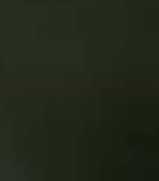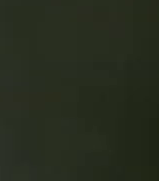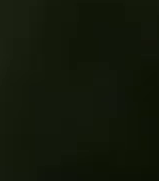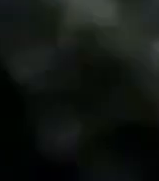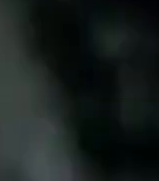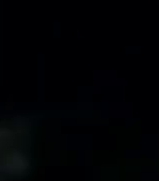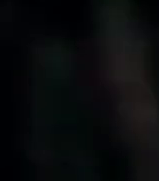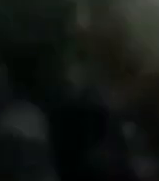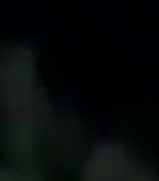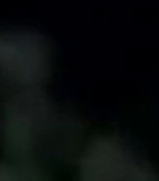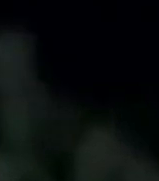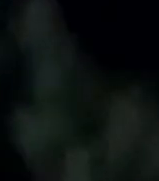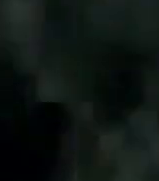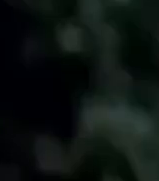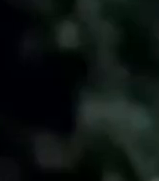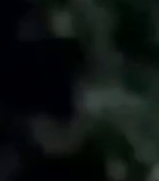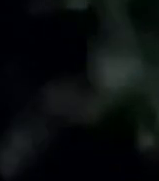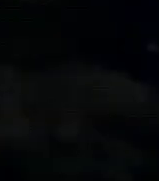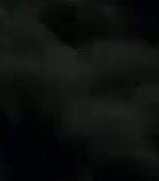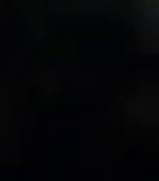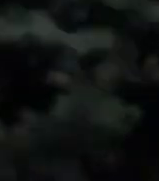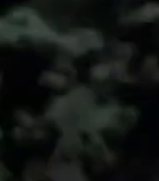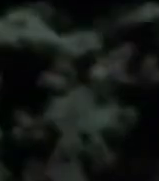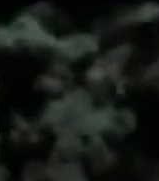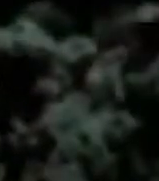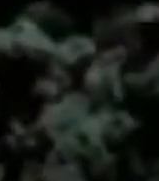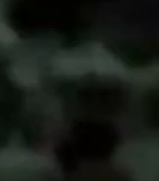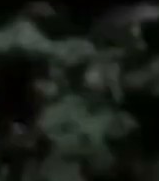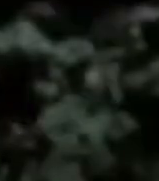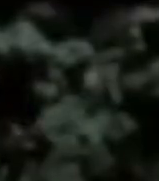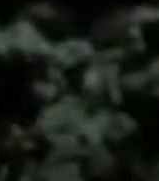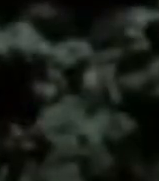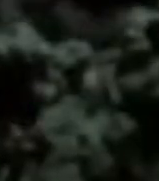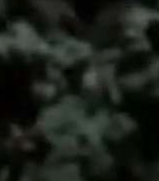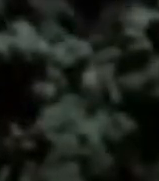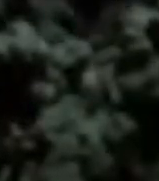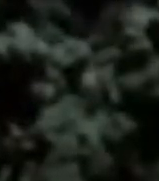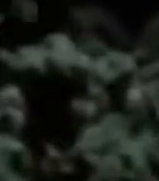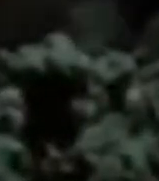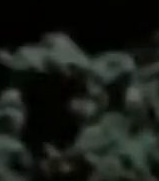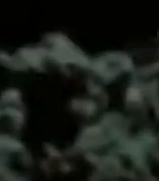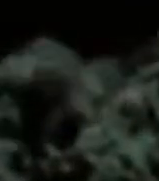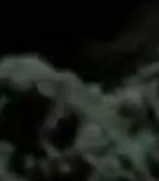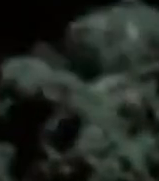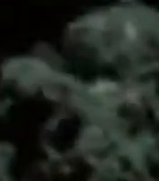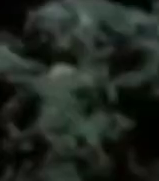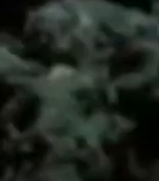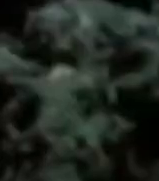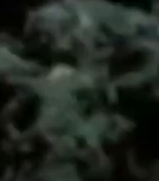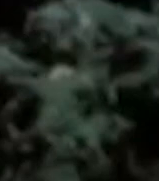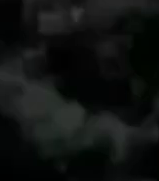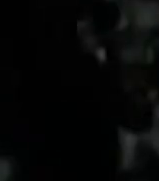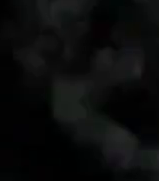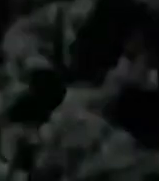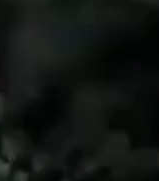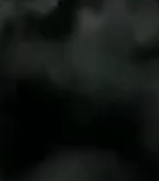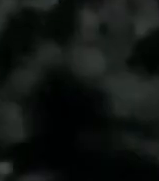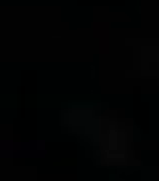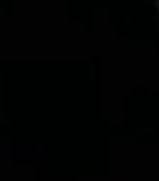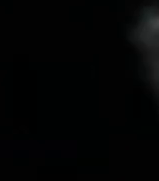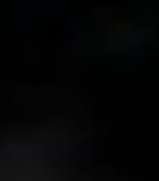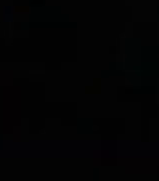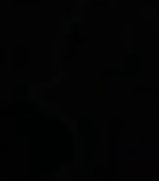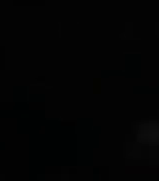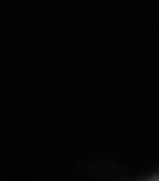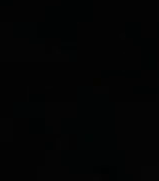llama la atención, pues parece haber sido reemplazada por un pulpo. Este órgano táctil tiene 11 pares de tentáculos y